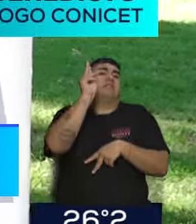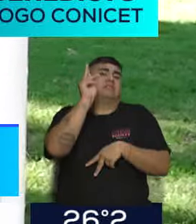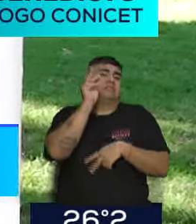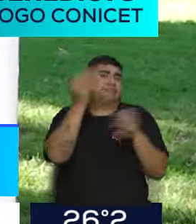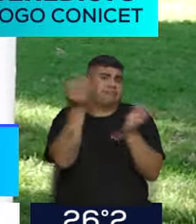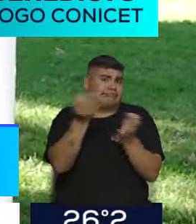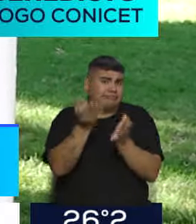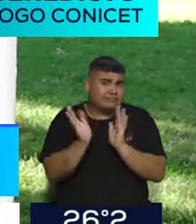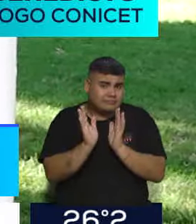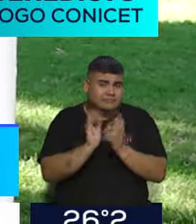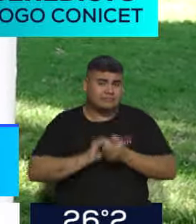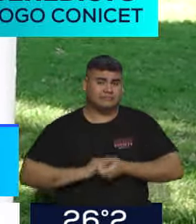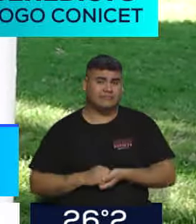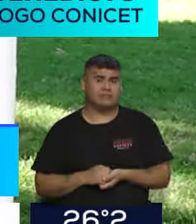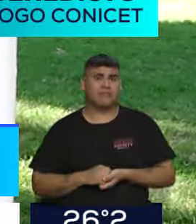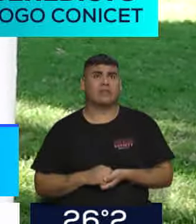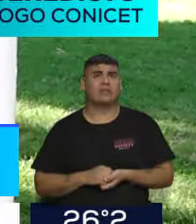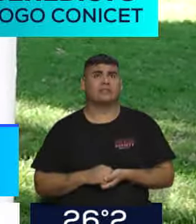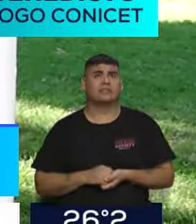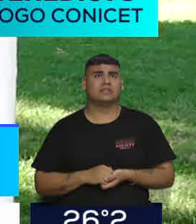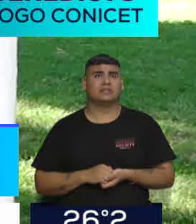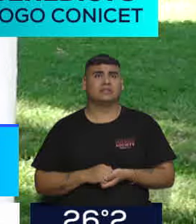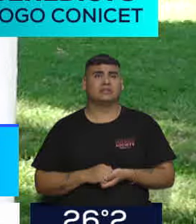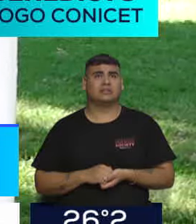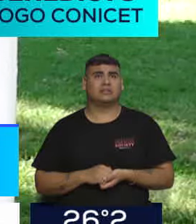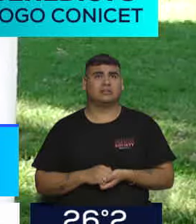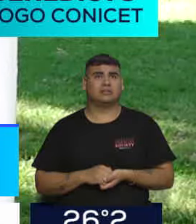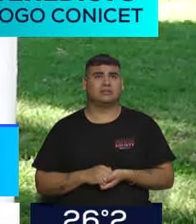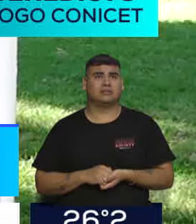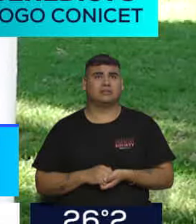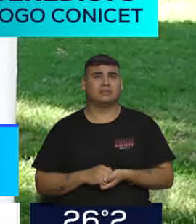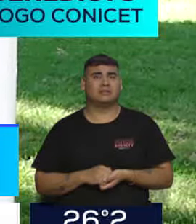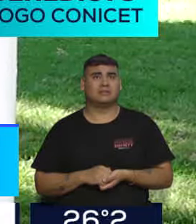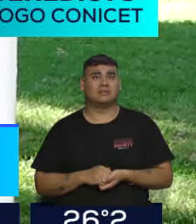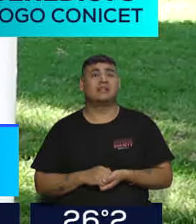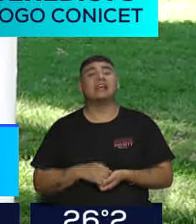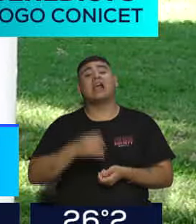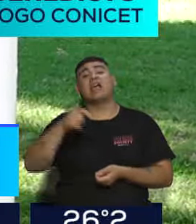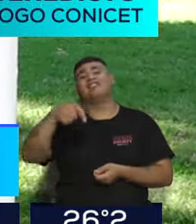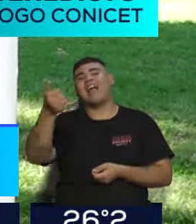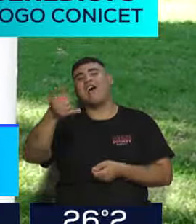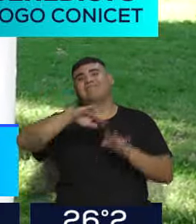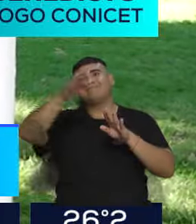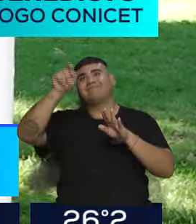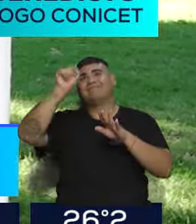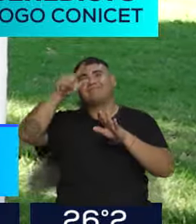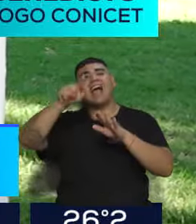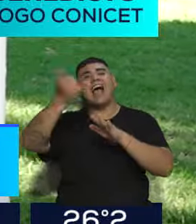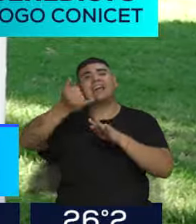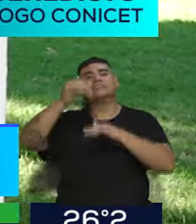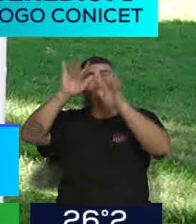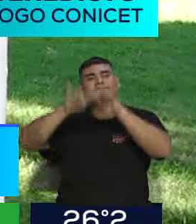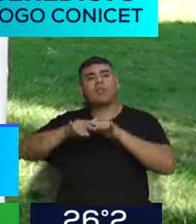que nieva en general en esa región. Entonces estamos en un escenario en donde hay mucha nieve. A eso también le tenemos que sumar